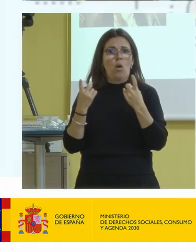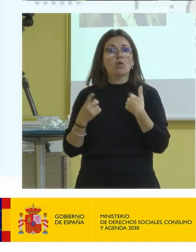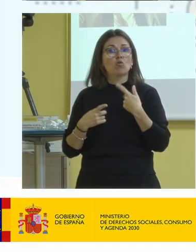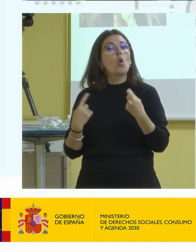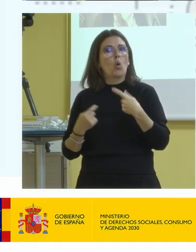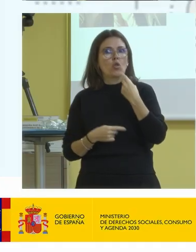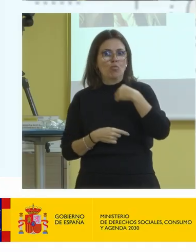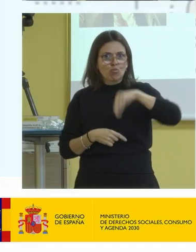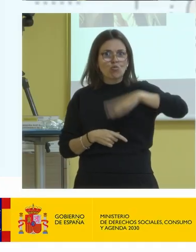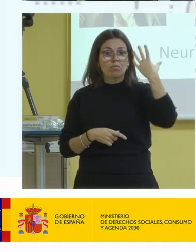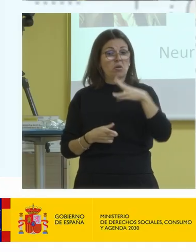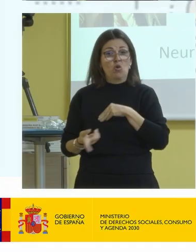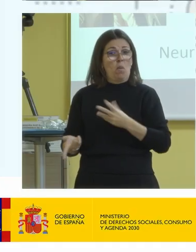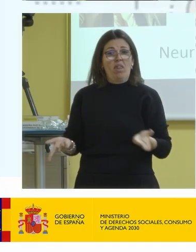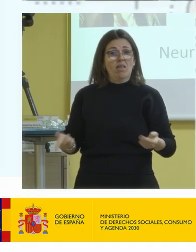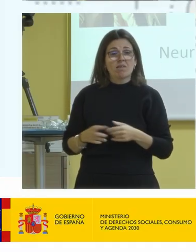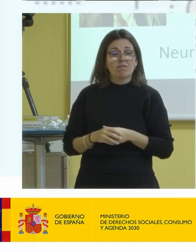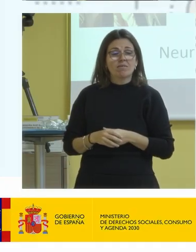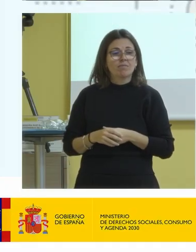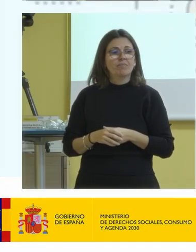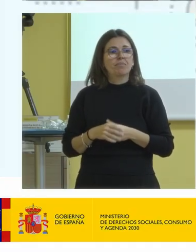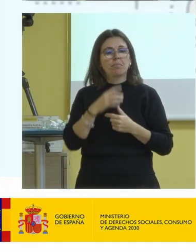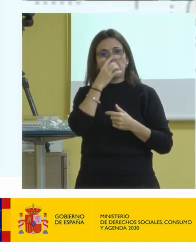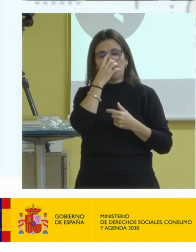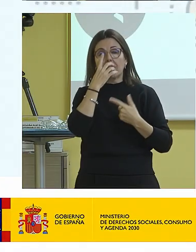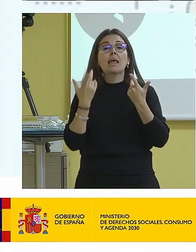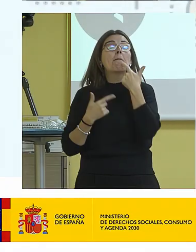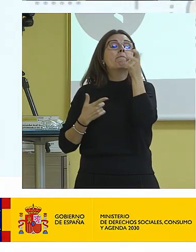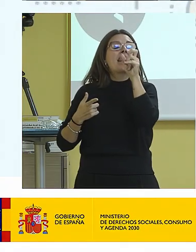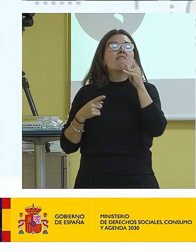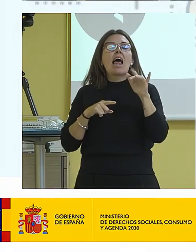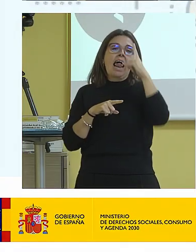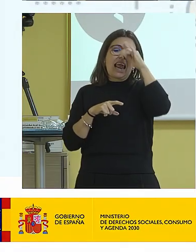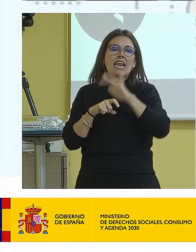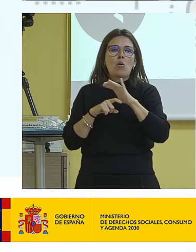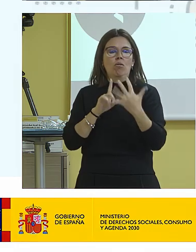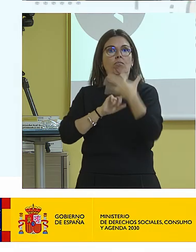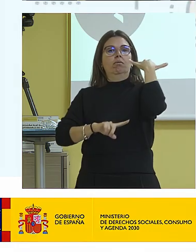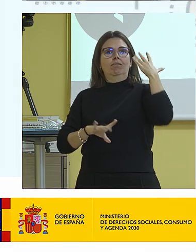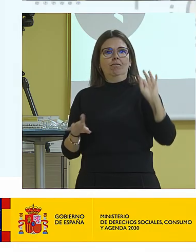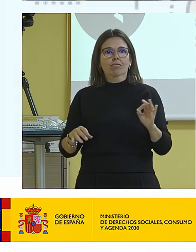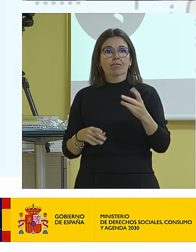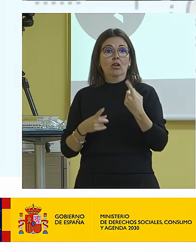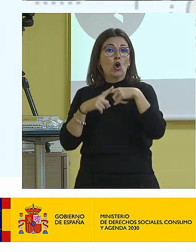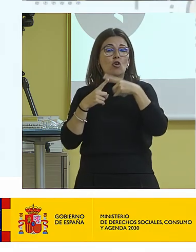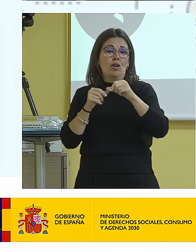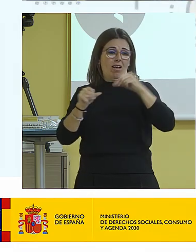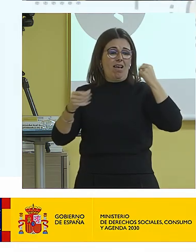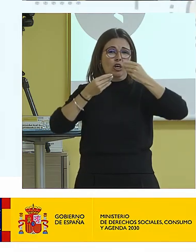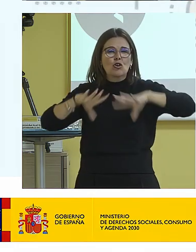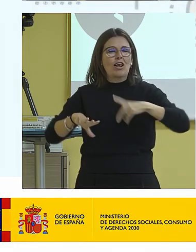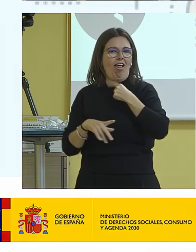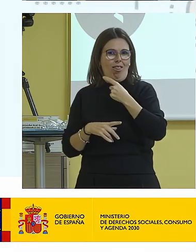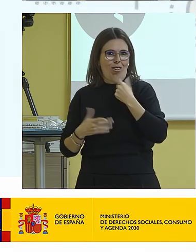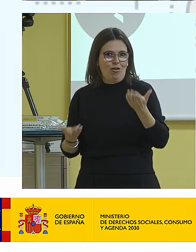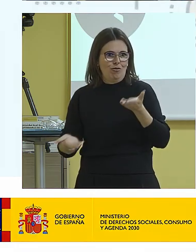chulo, pero que no merece la pena, ¿vale? El neuro lo que sea nos invade. Y es lo que os decía, por ejemplo, cosas que históricamente nos pueden parecer graciosas.